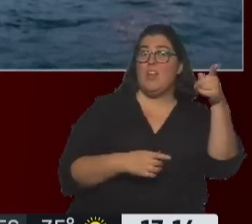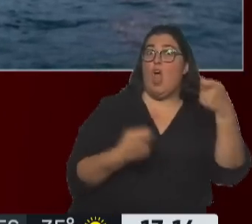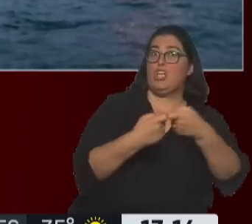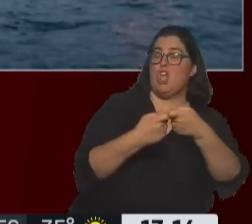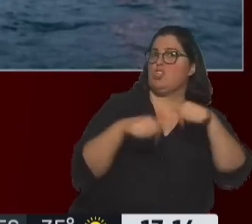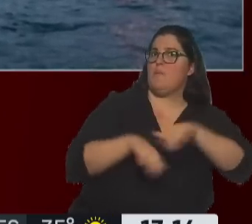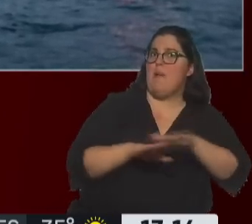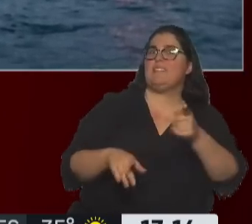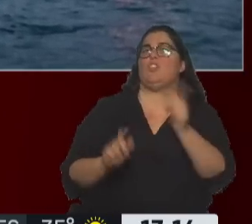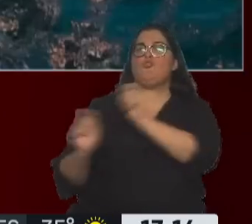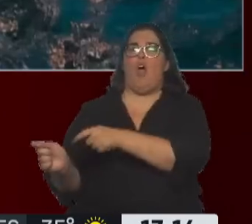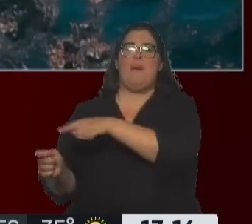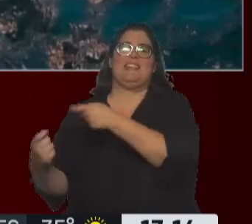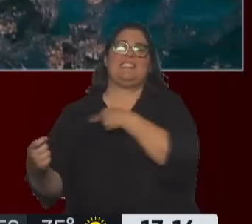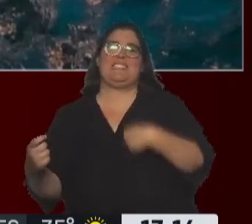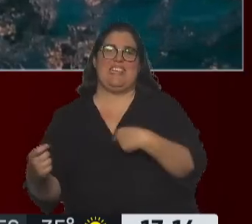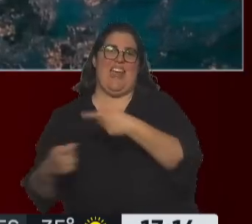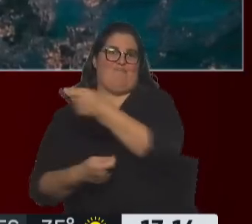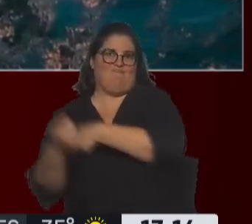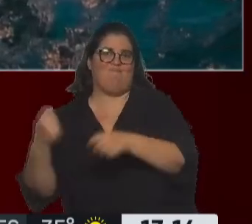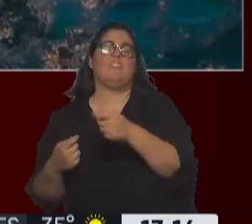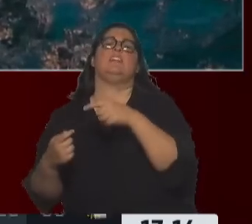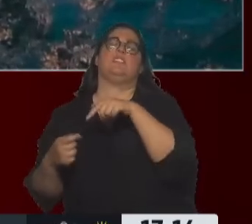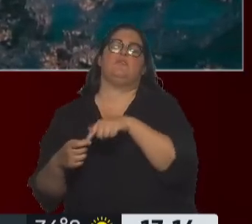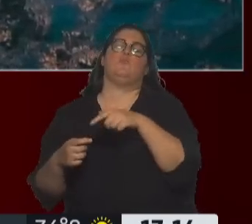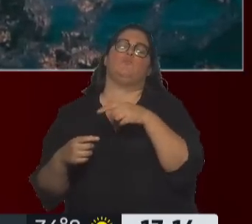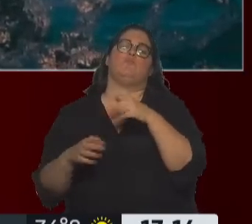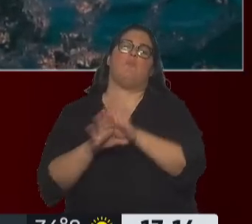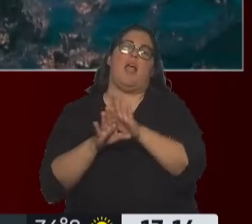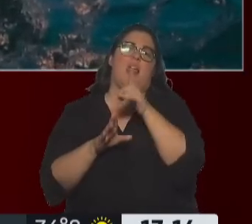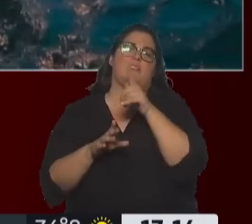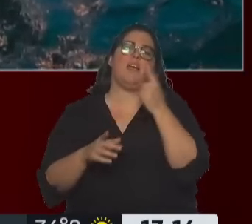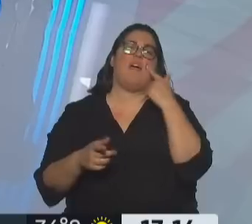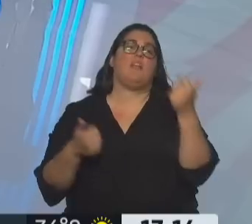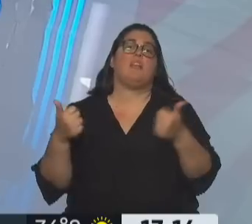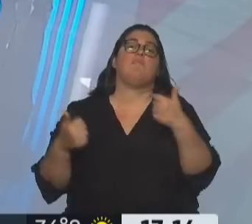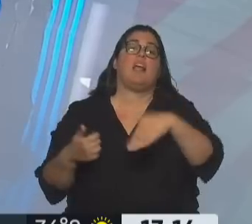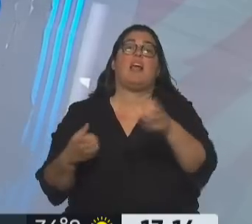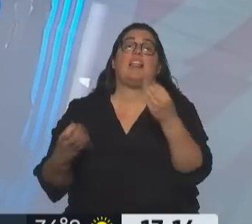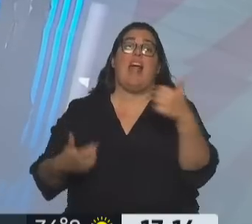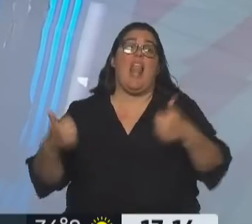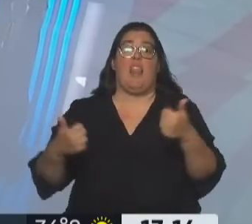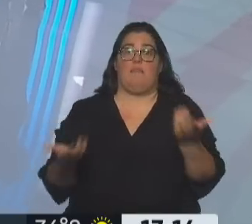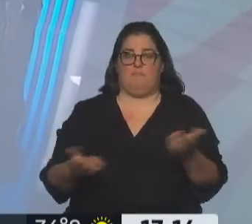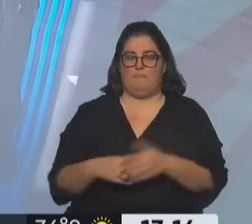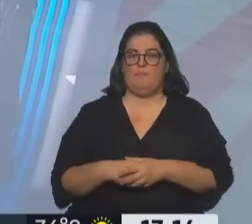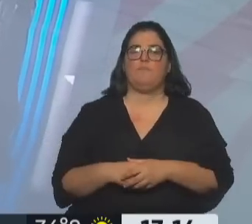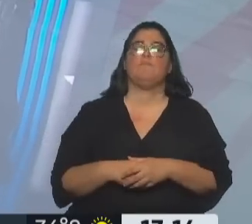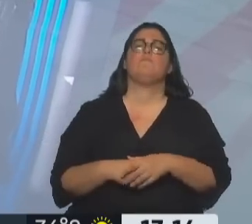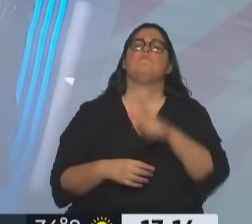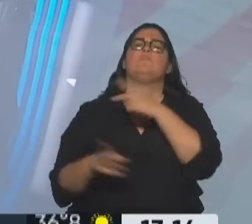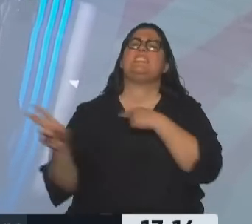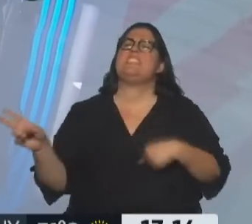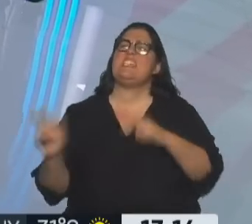Entonces, bueno, esto va a seguir porque es una tendencia estructural. Vamos a ver cómo se acomodan ambos países. Desde China indicaron que se trataba de un globo